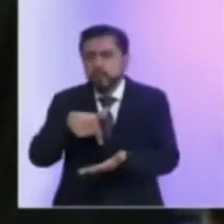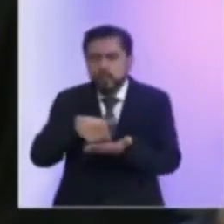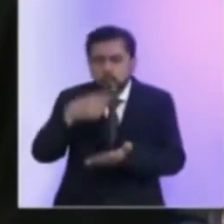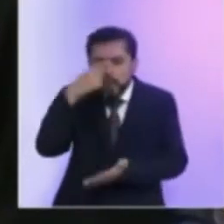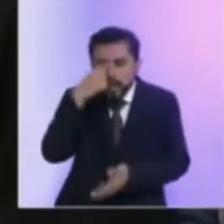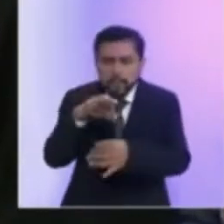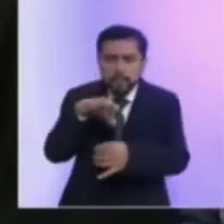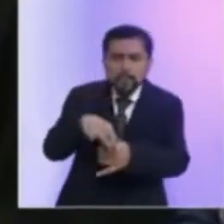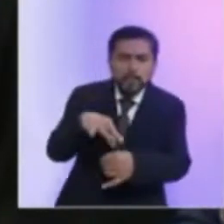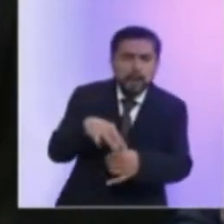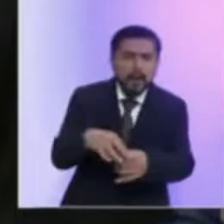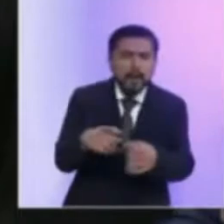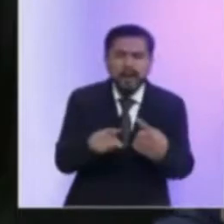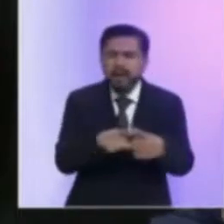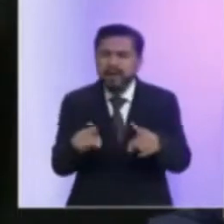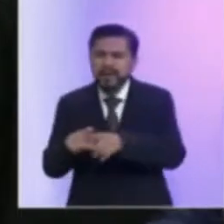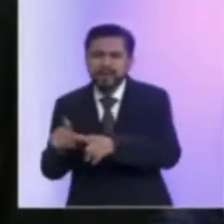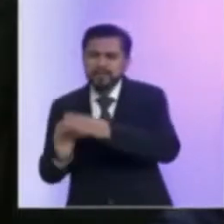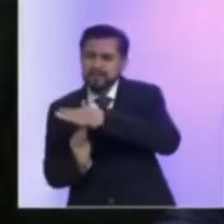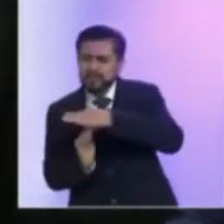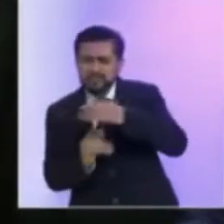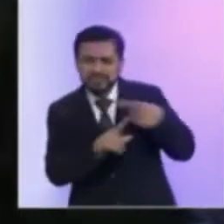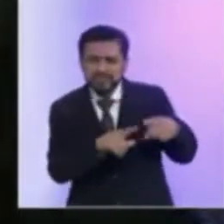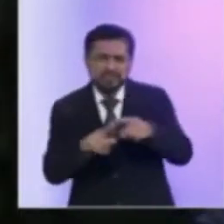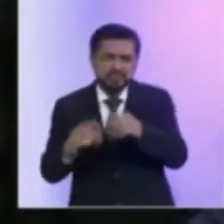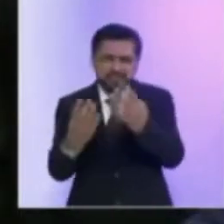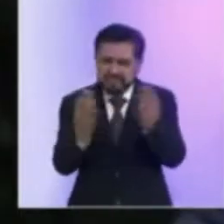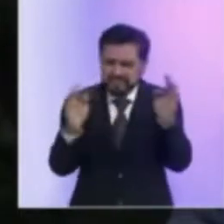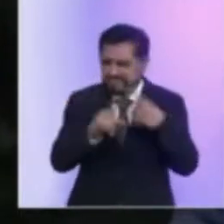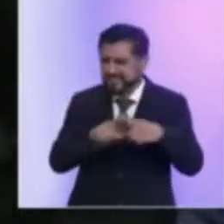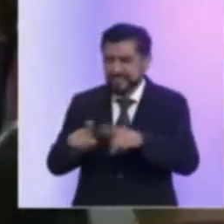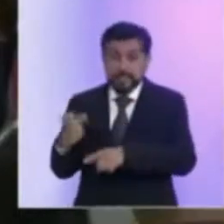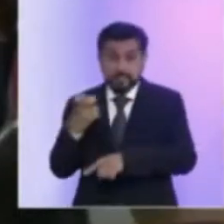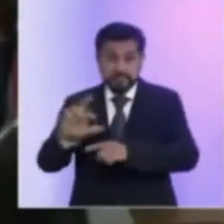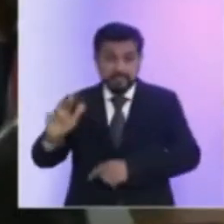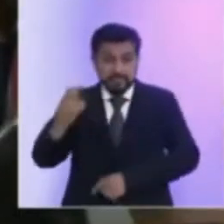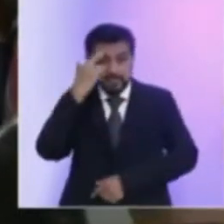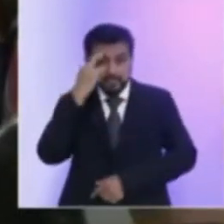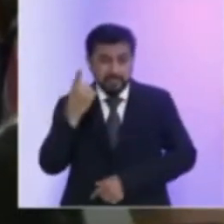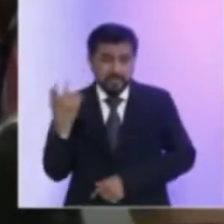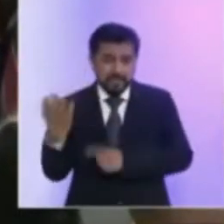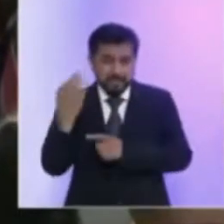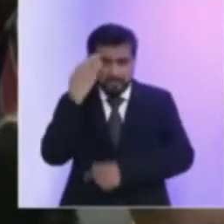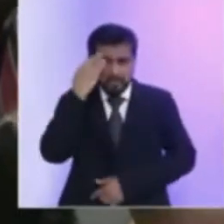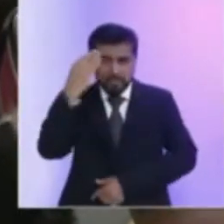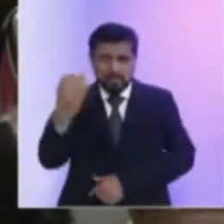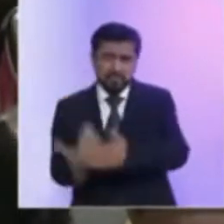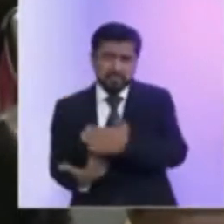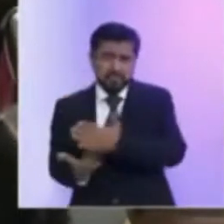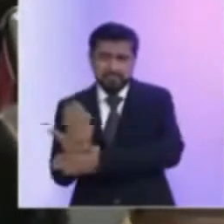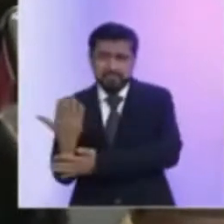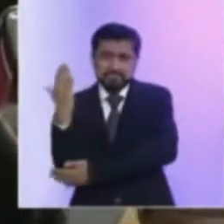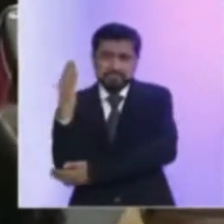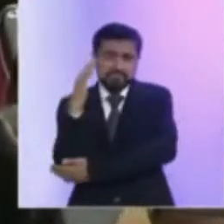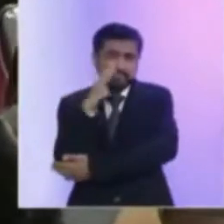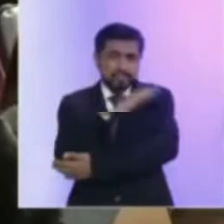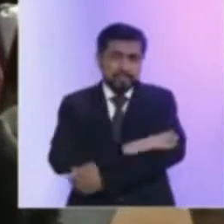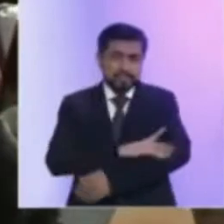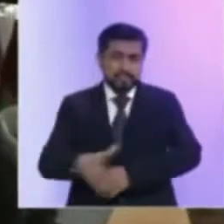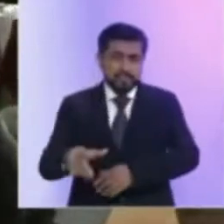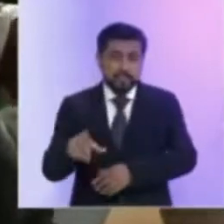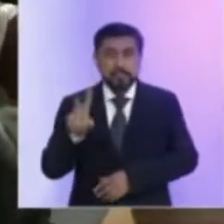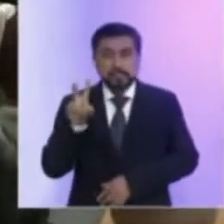sufragios. ¿Te acuerdas qué maratónica jornada, Alejandro? Sí, bueno, eran jornadas larguísimas,